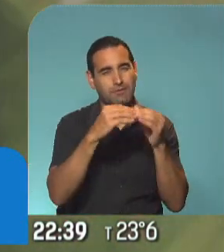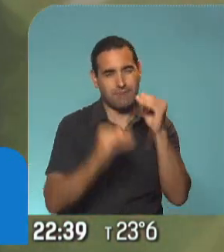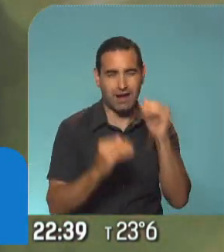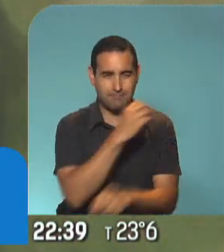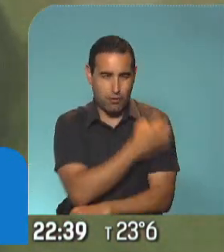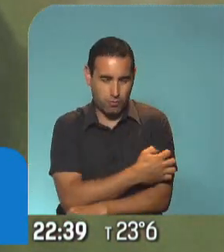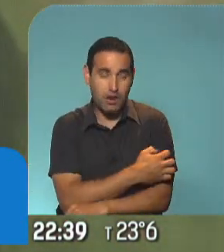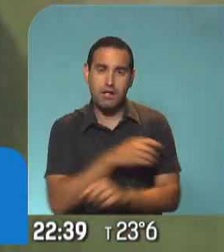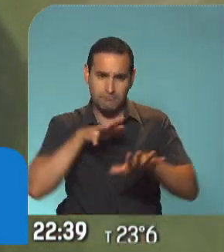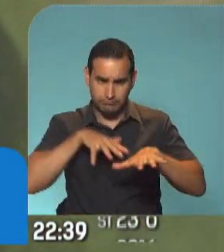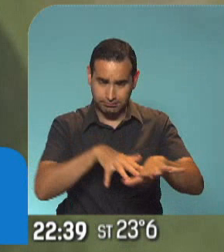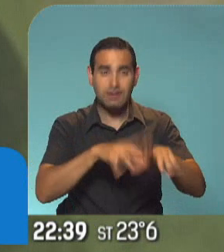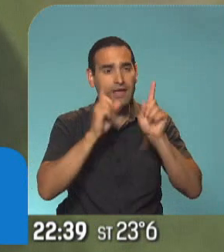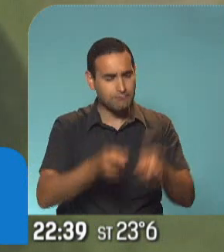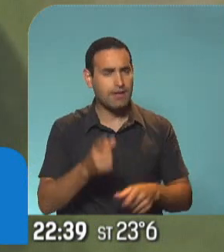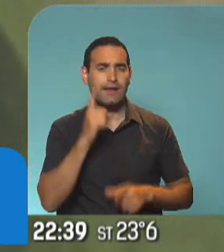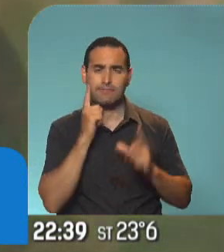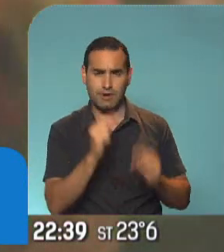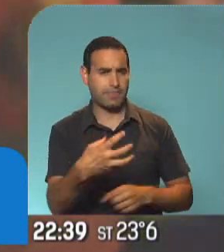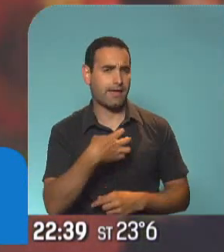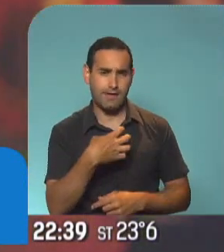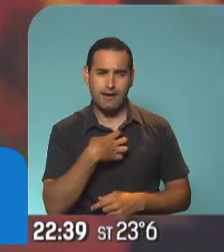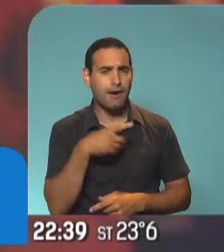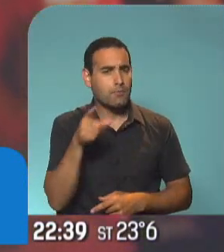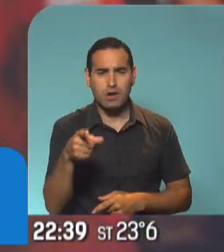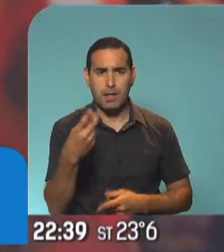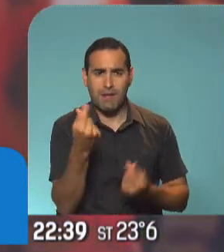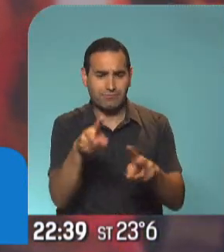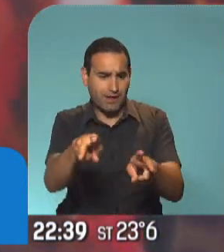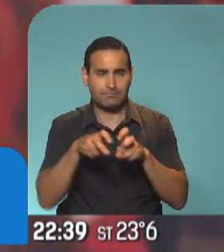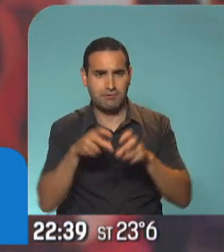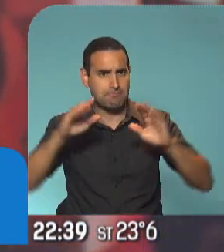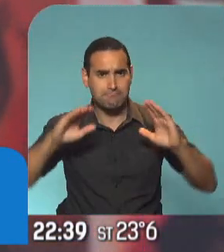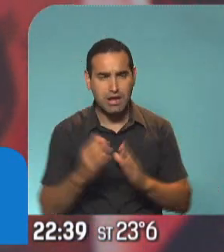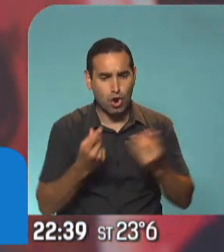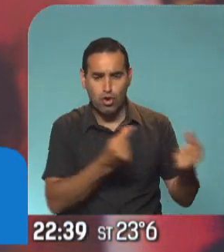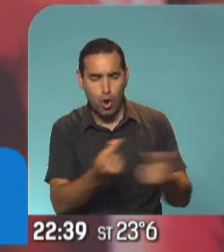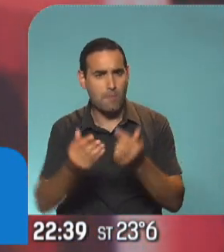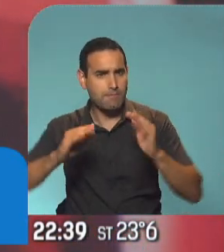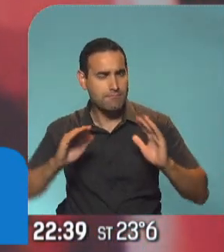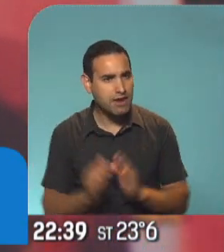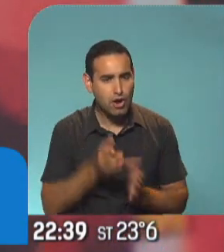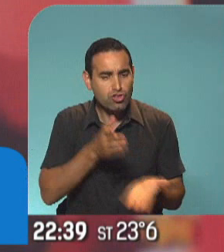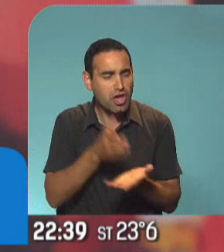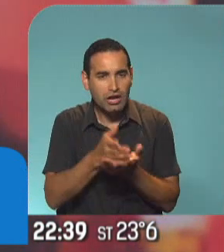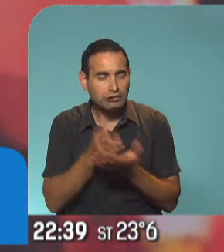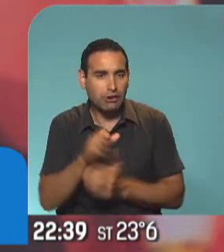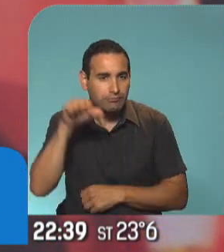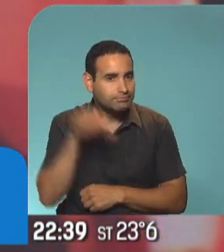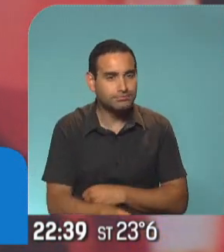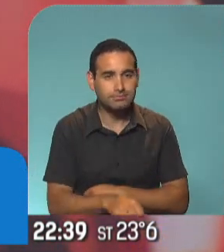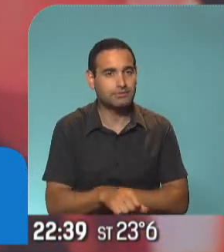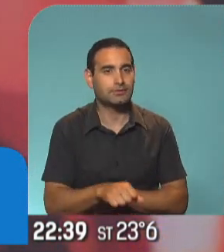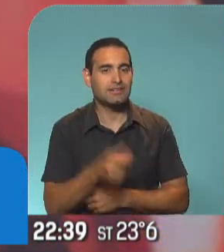que también se quejaban de la pérdida de su poder, de su capacidad de compra, de la pérdida de derechos en cuanto a la falta de presencia